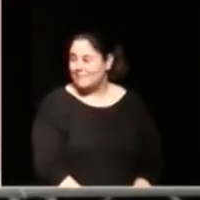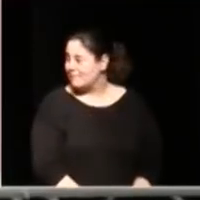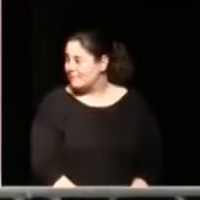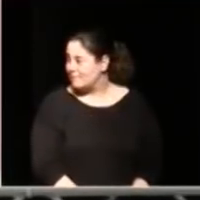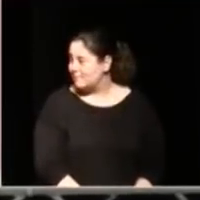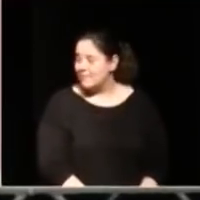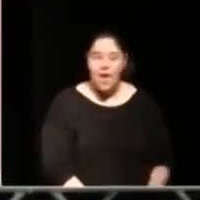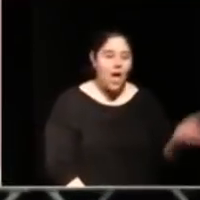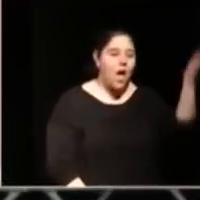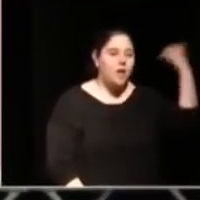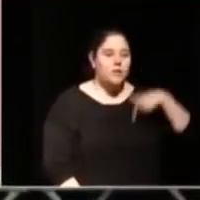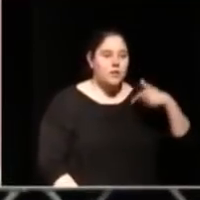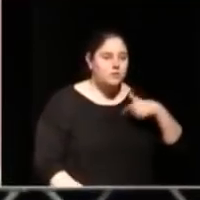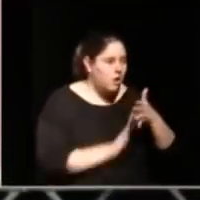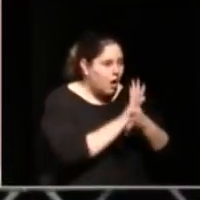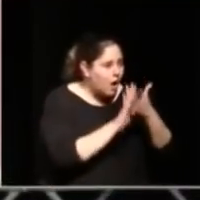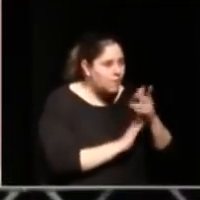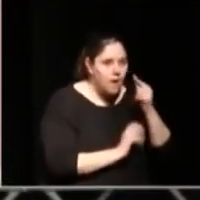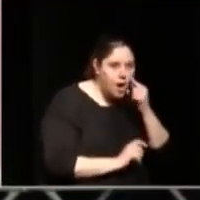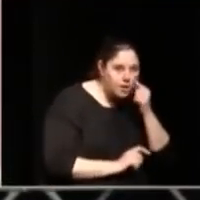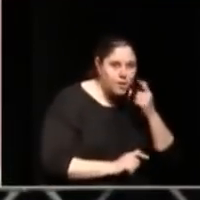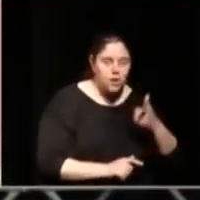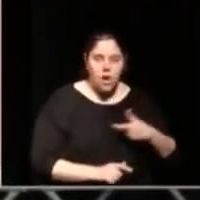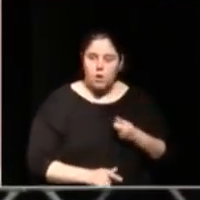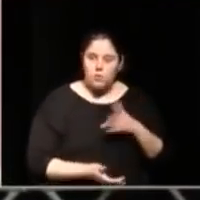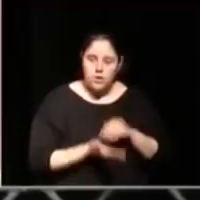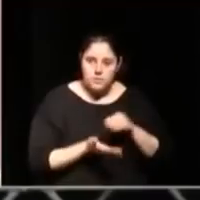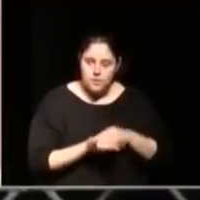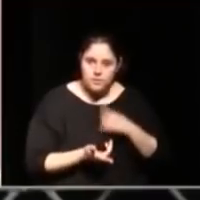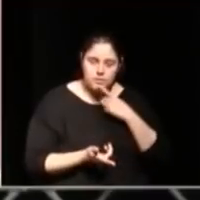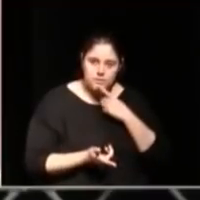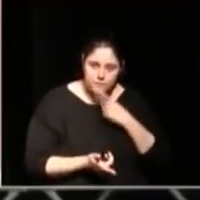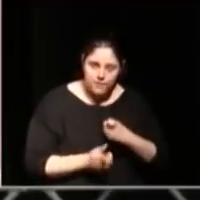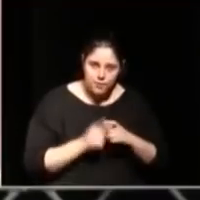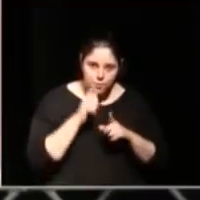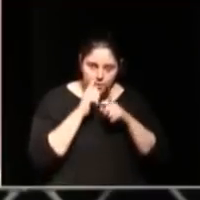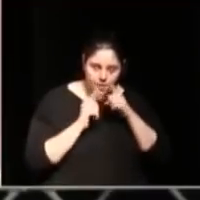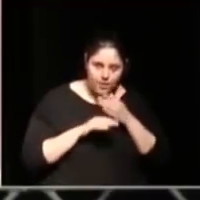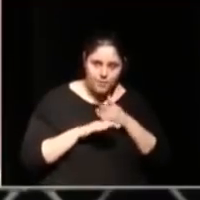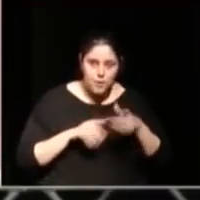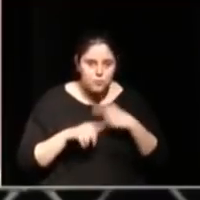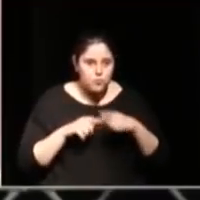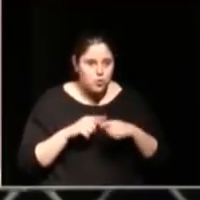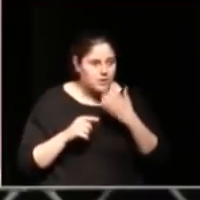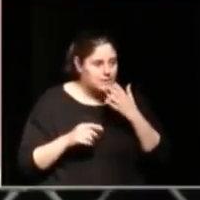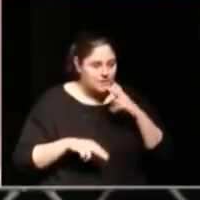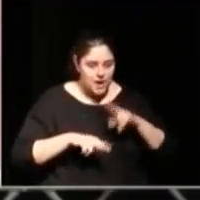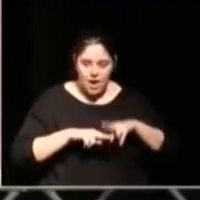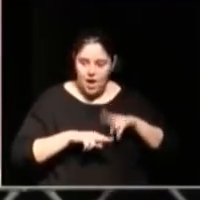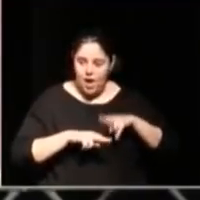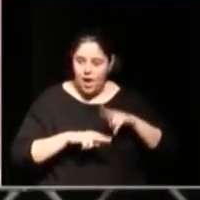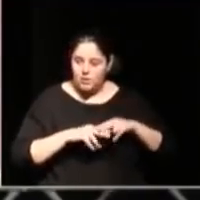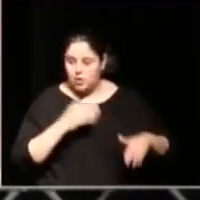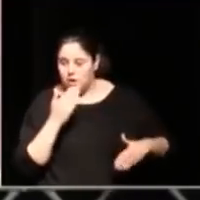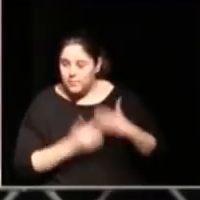Lo comentaba con Ada, es a veces difícil que a uno no se le salten las lágrimas, sobre todo cuando un acto empieza con palabras para